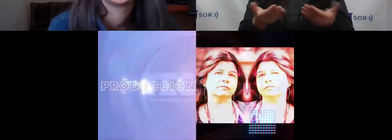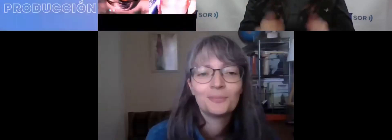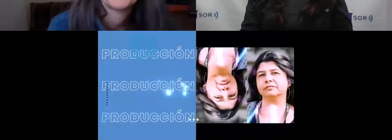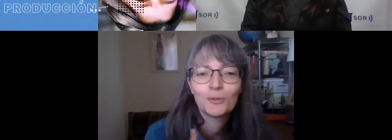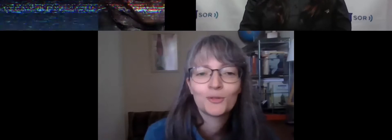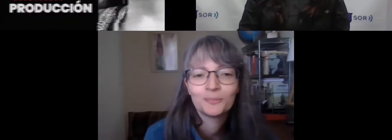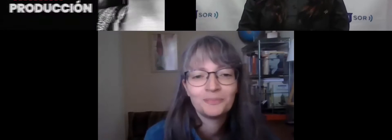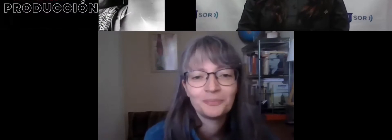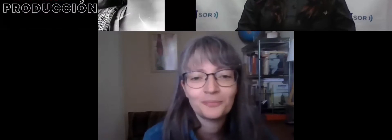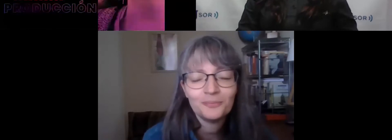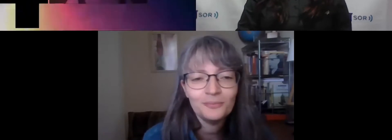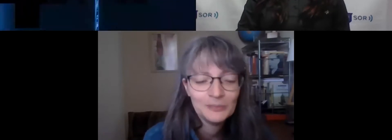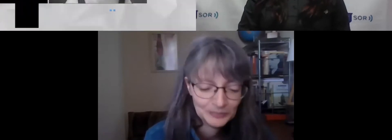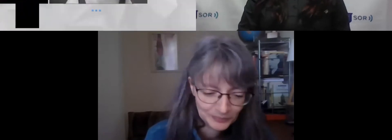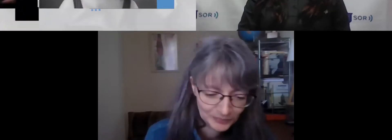vamos